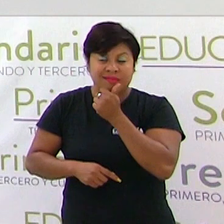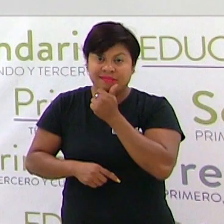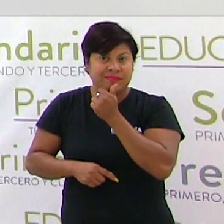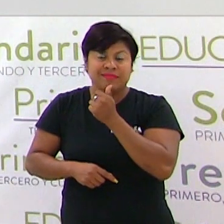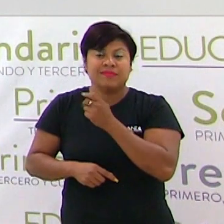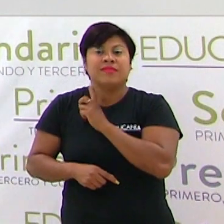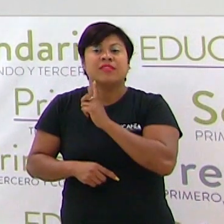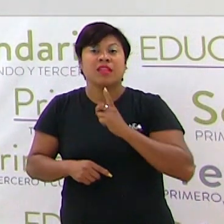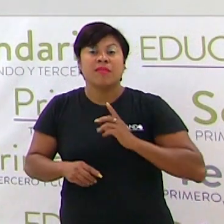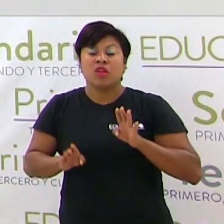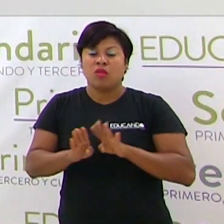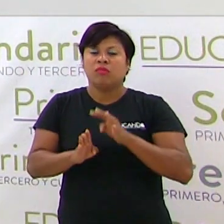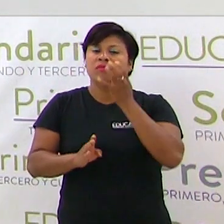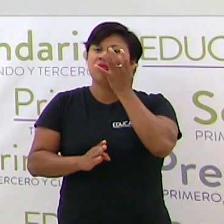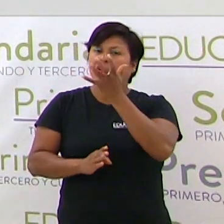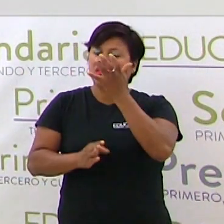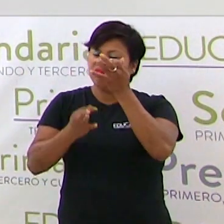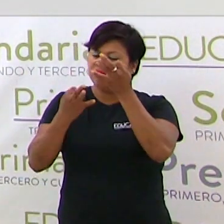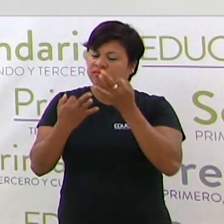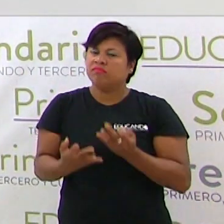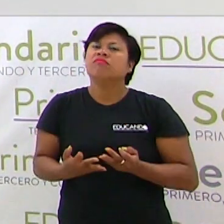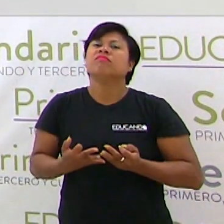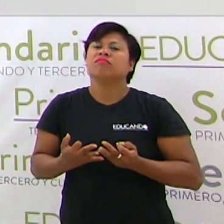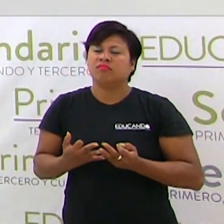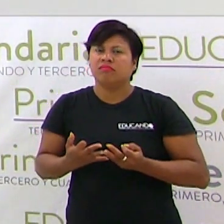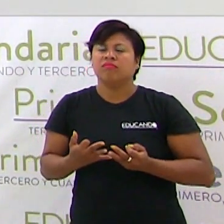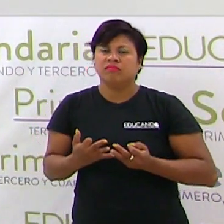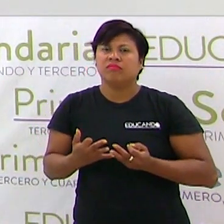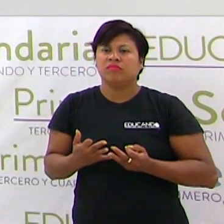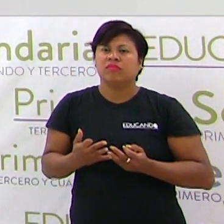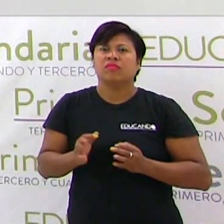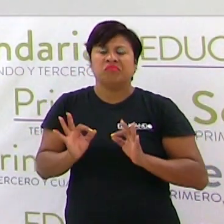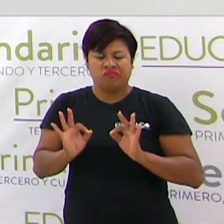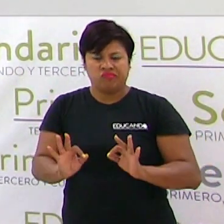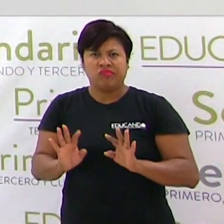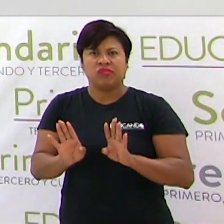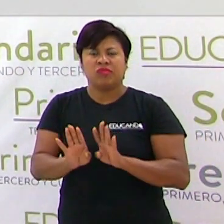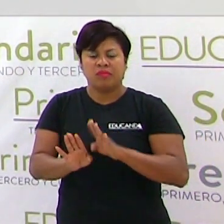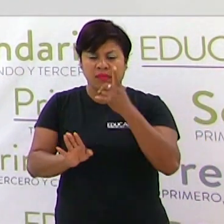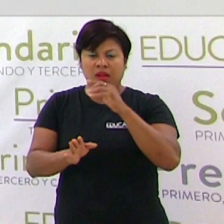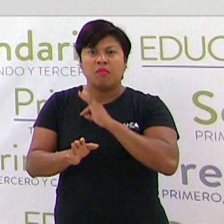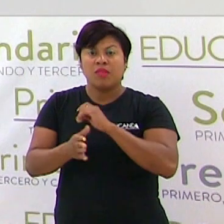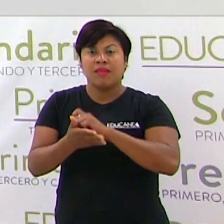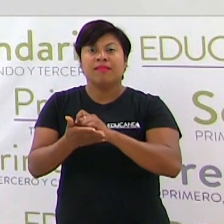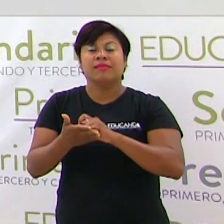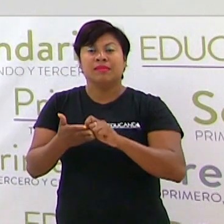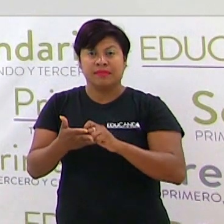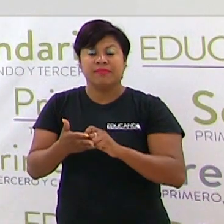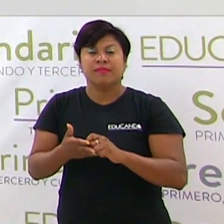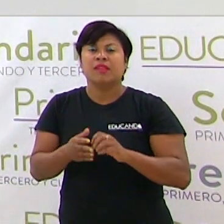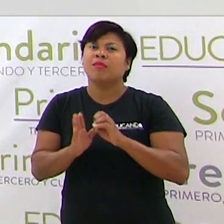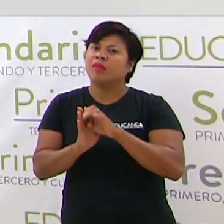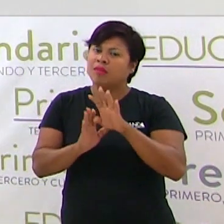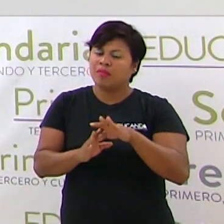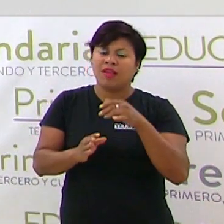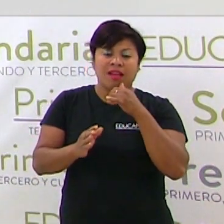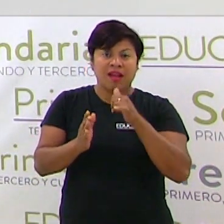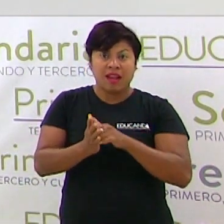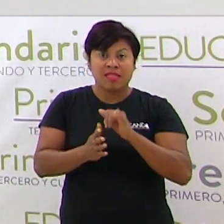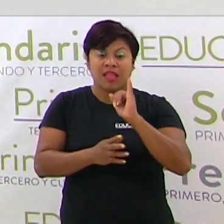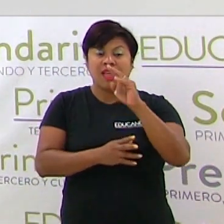ser seria, formal, ¿sí? Muy prudente, pues, para poder escribir. En cambio, en la carta